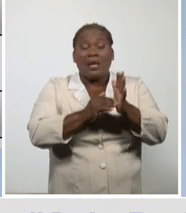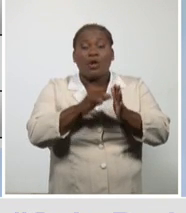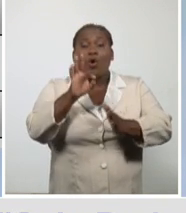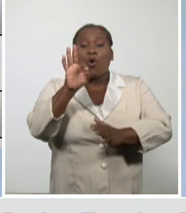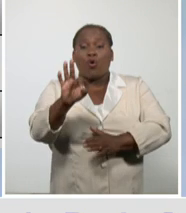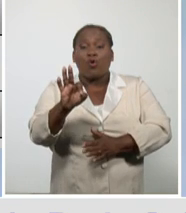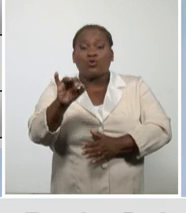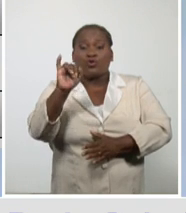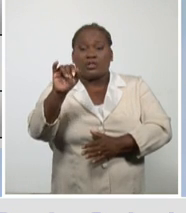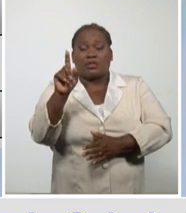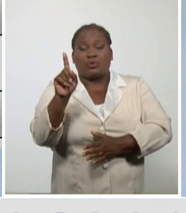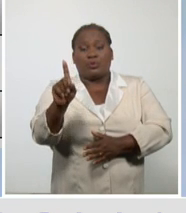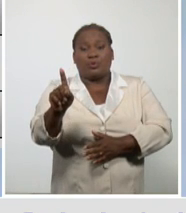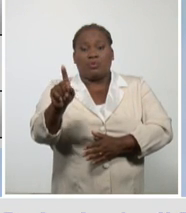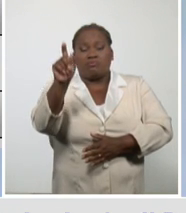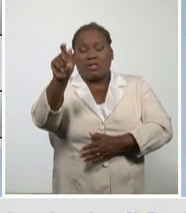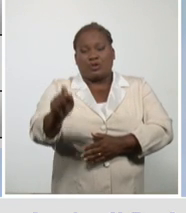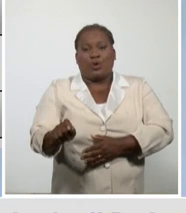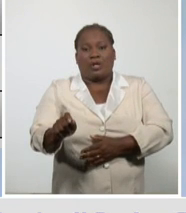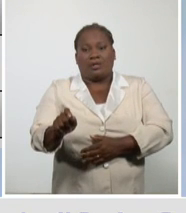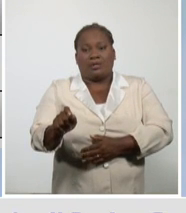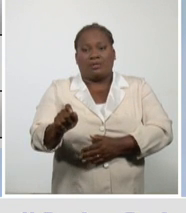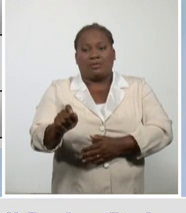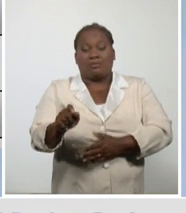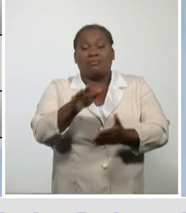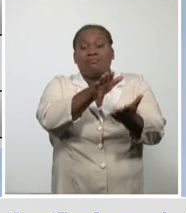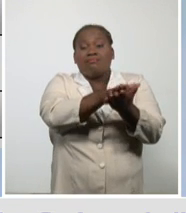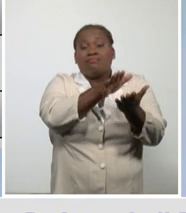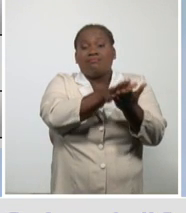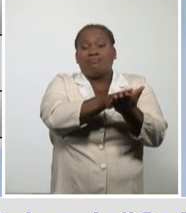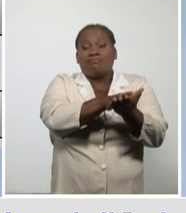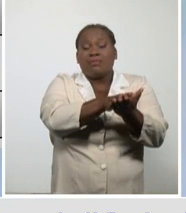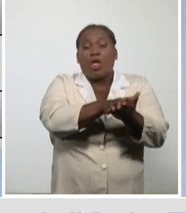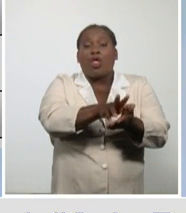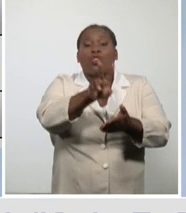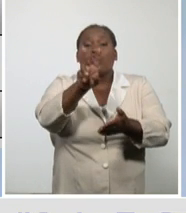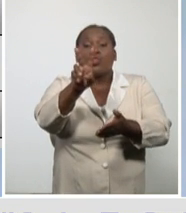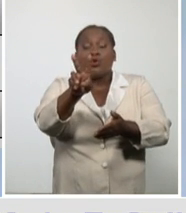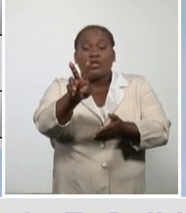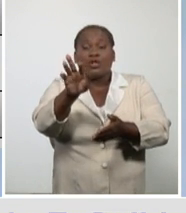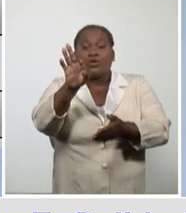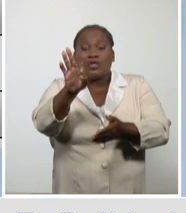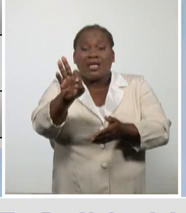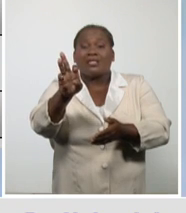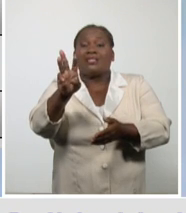5.861 personas para un acumulado de